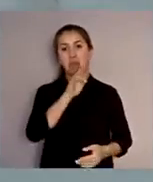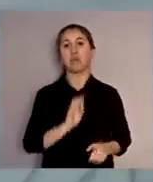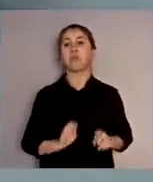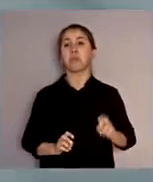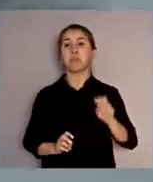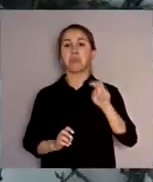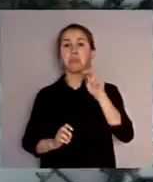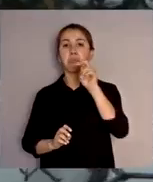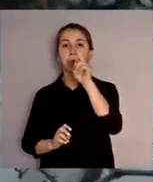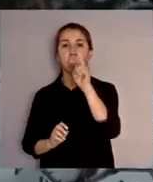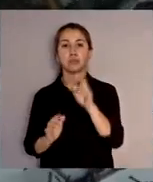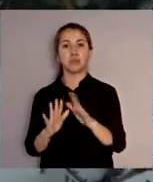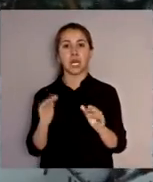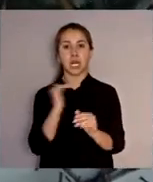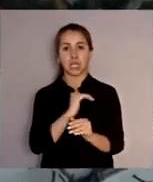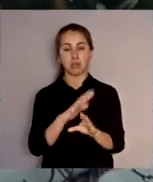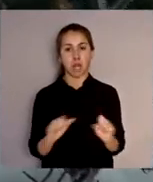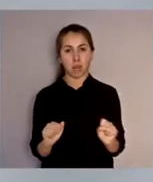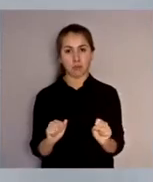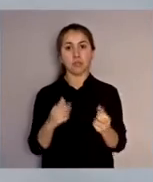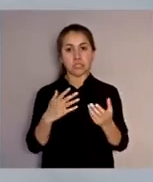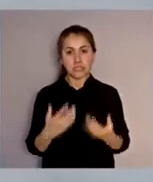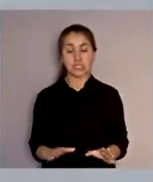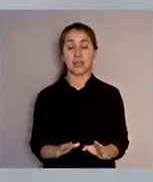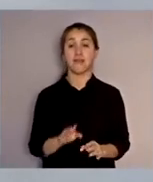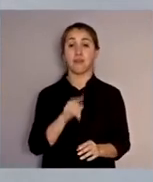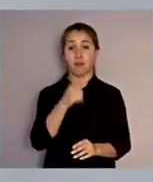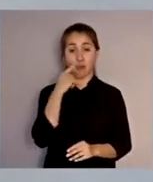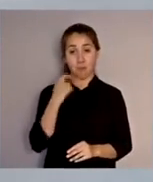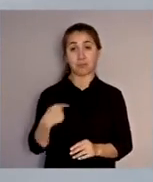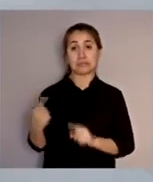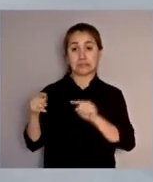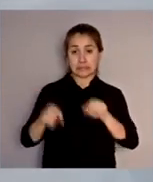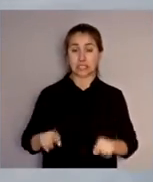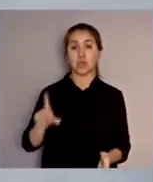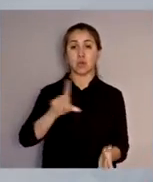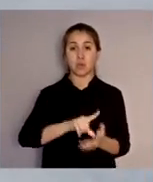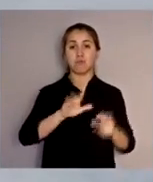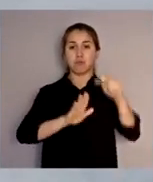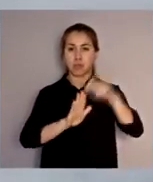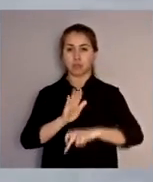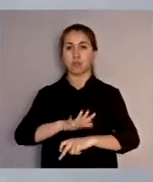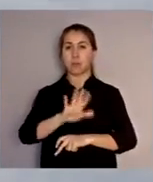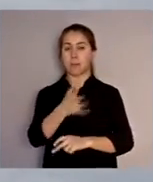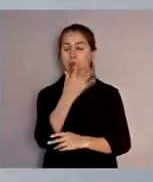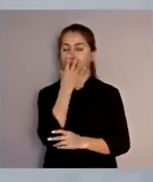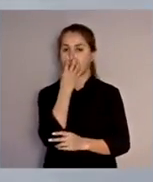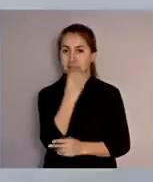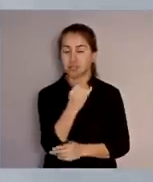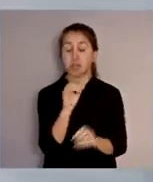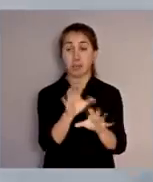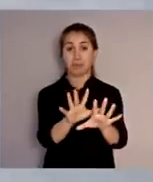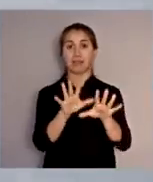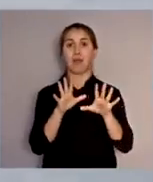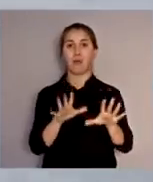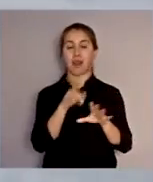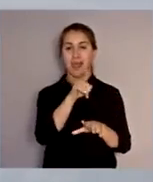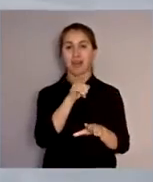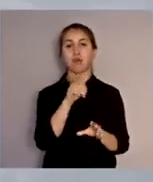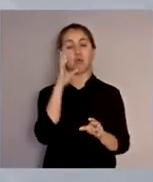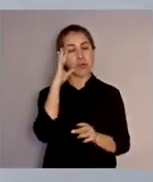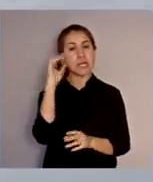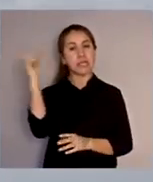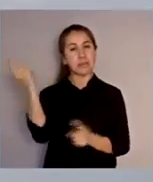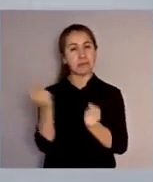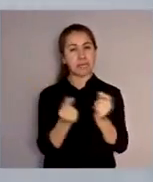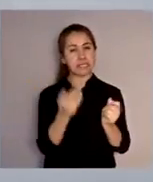detiene. Ya, aquí subimos, ya. Ya. Víctor me ha traído al lugar de uno de sus proyectos más ambiciosos y espectaculares. Una